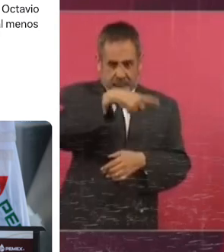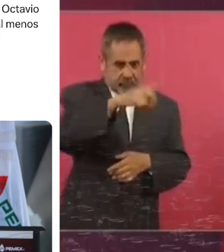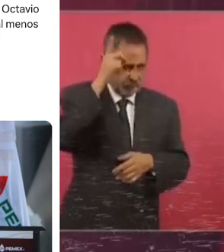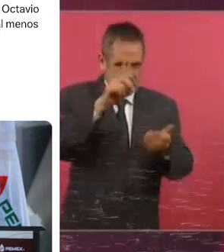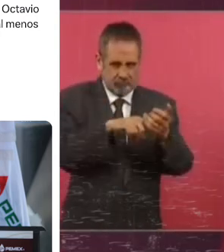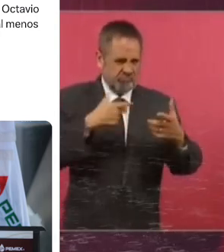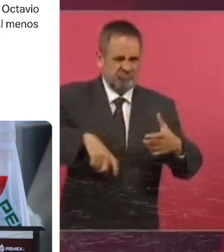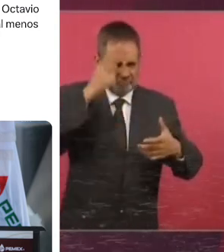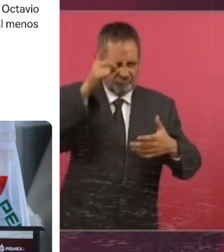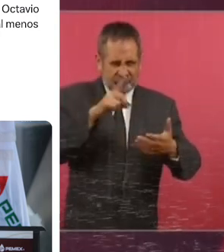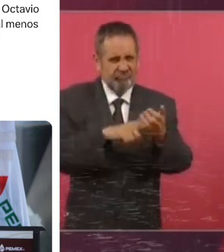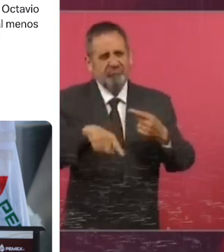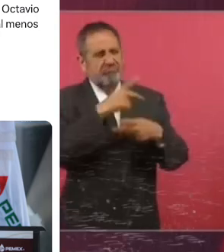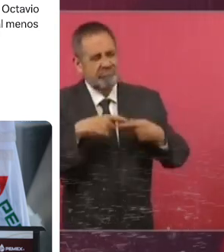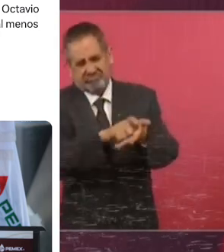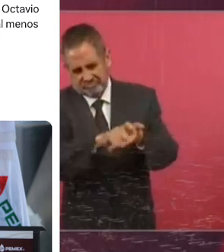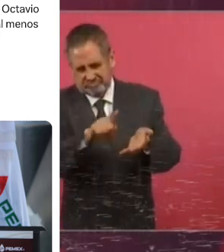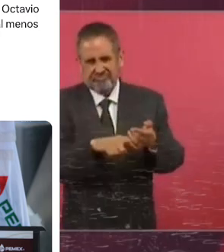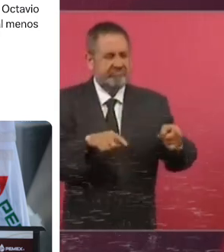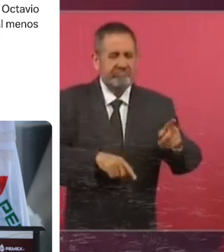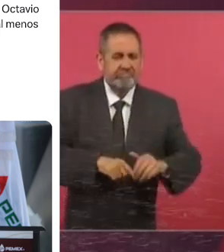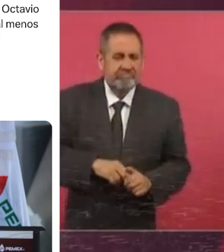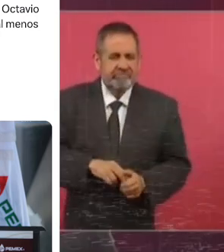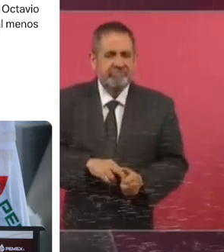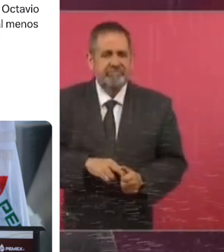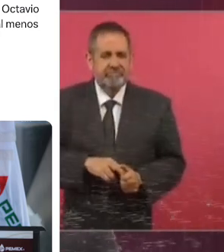los que escriben en tu periódico y los que